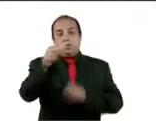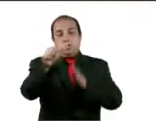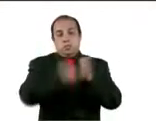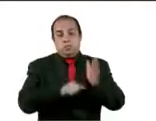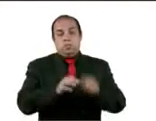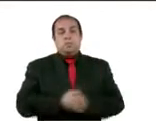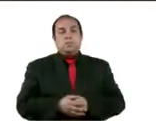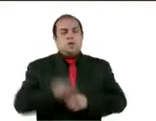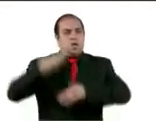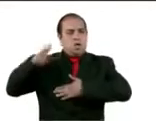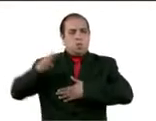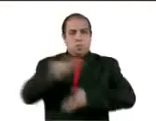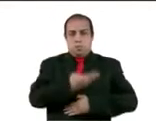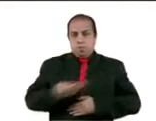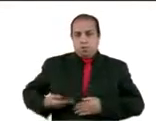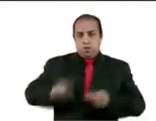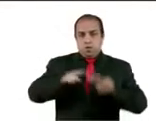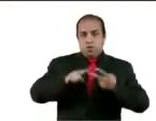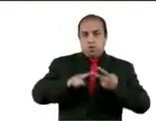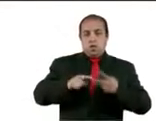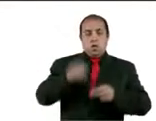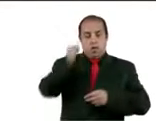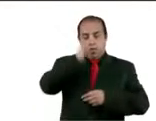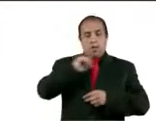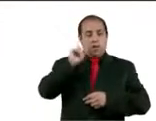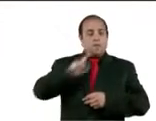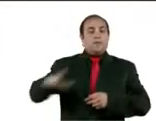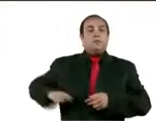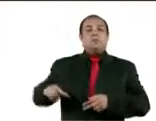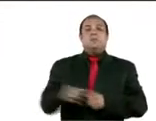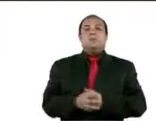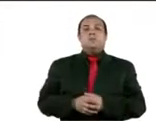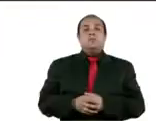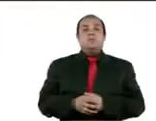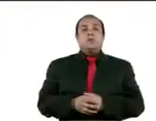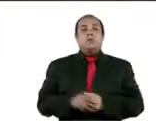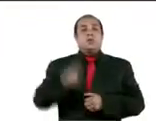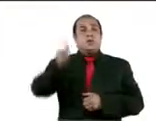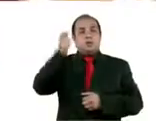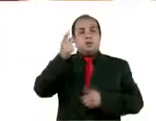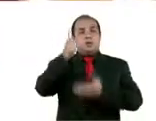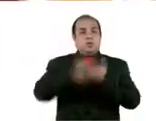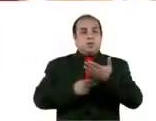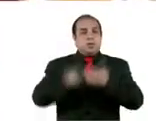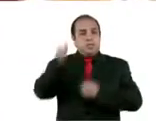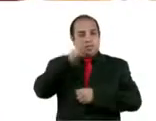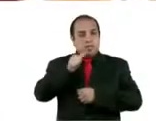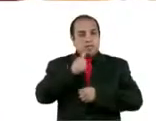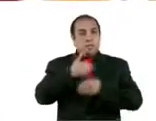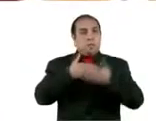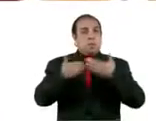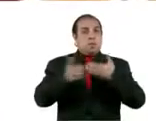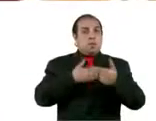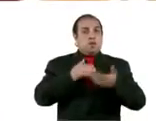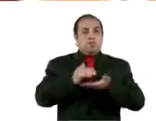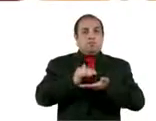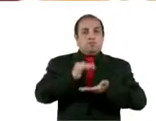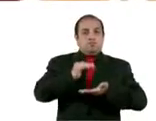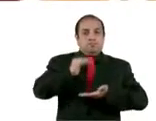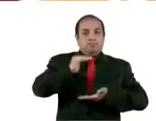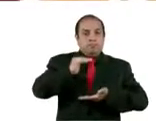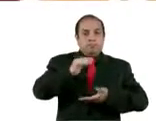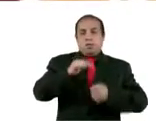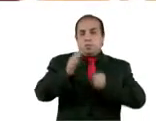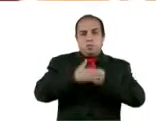jefa de gobierno es que las pensiones o los programas siempre se actualicen con la inflación y eso ocurrirá en los